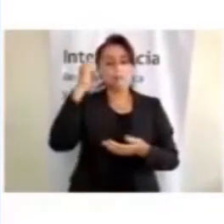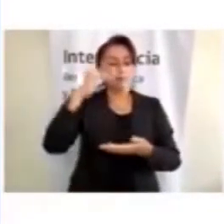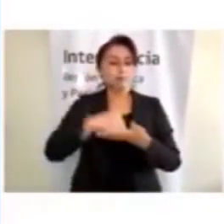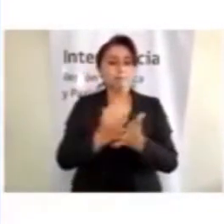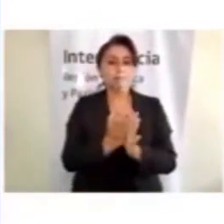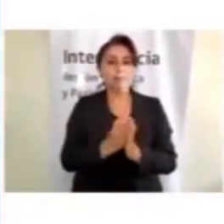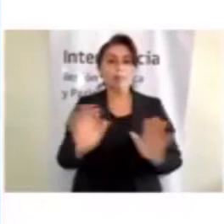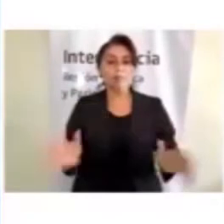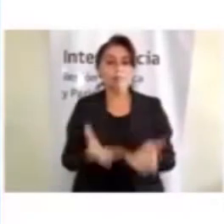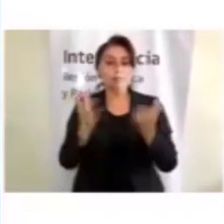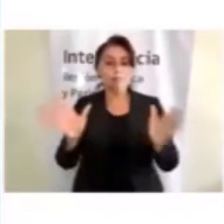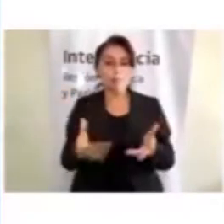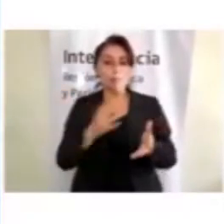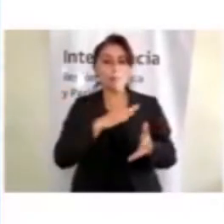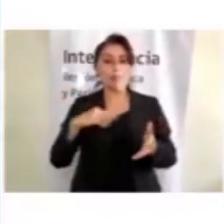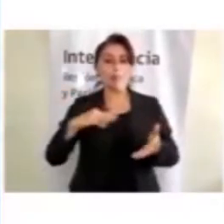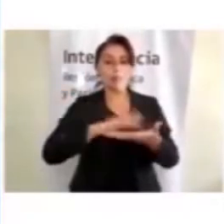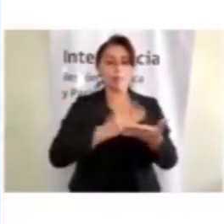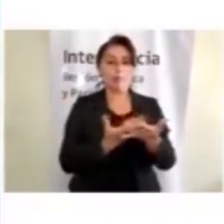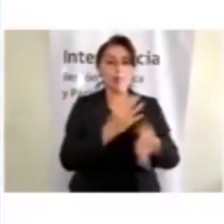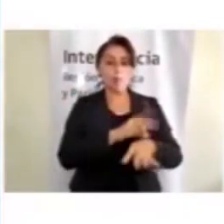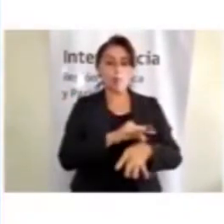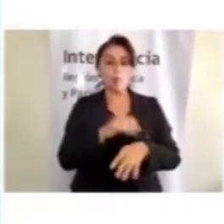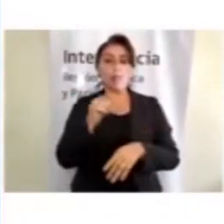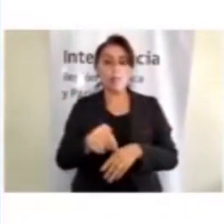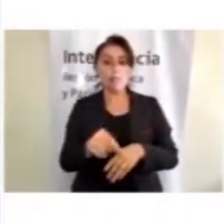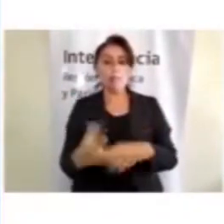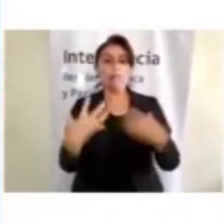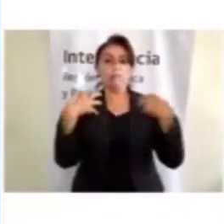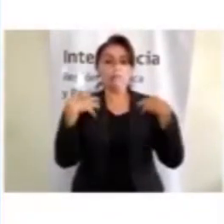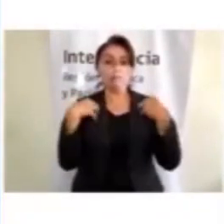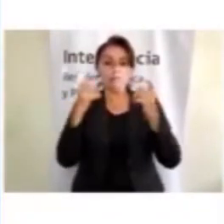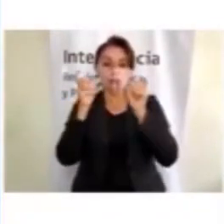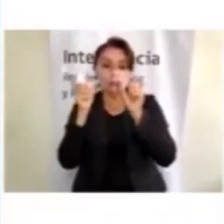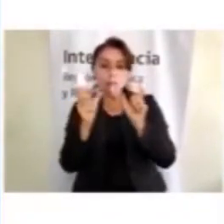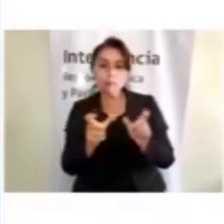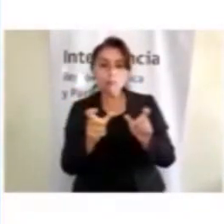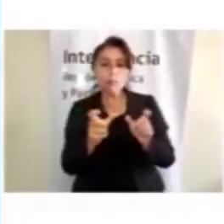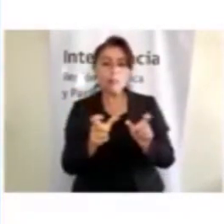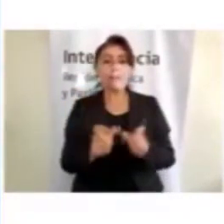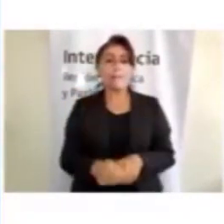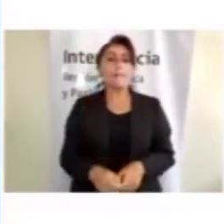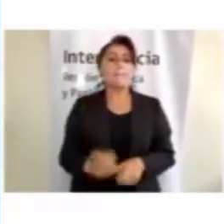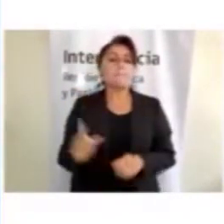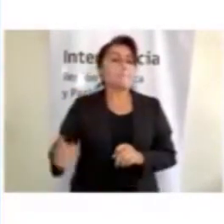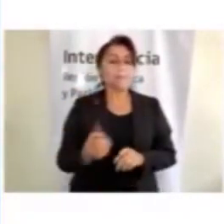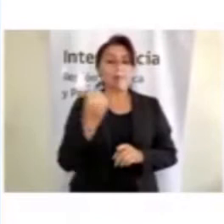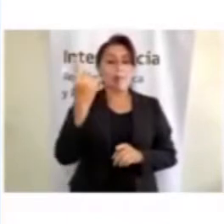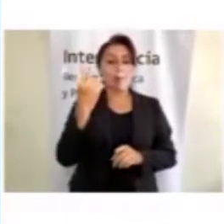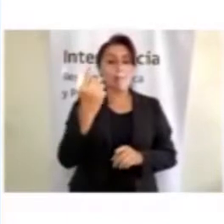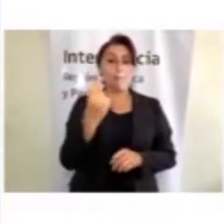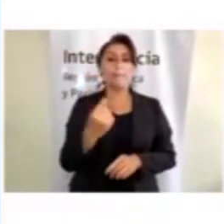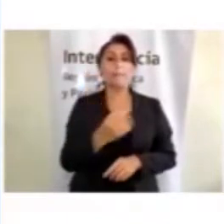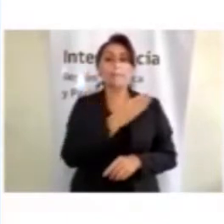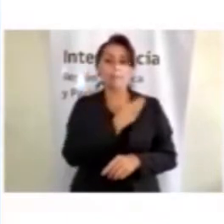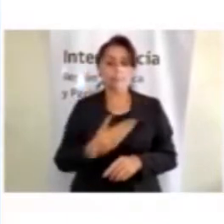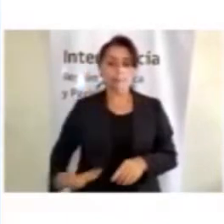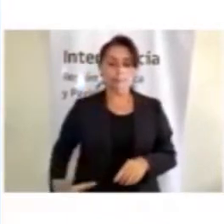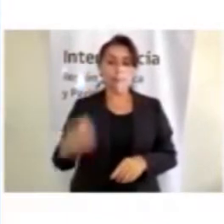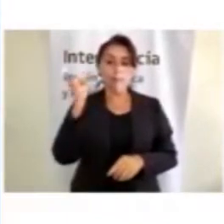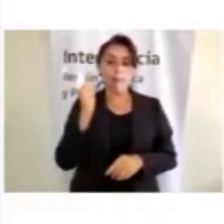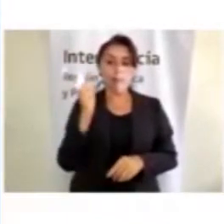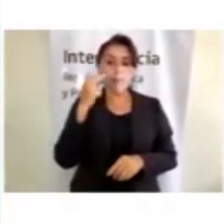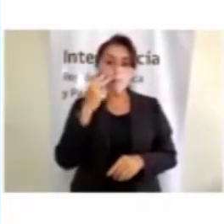Ministerio de Salud y es una estrategia que la monitorea personalmente el presidente Sebastián Piñera, donde va viendo los indicadores de esta